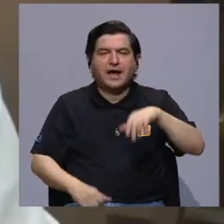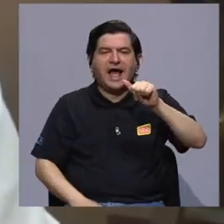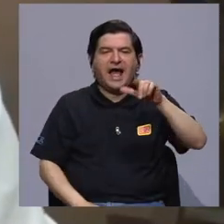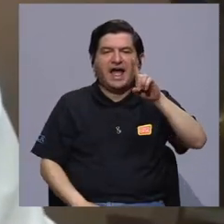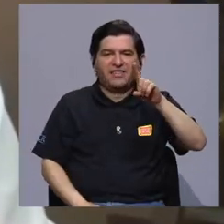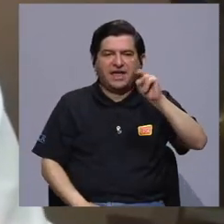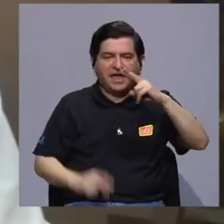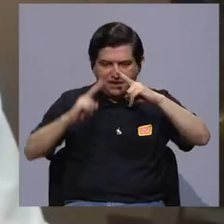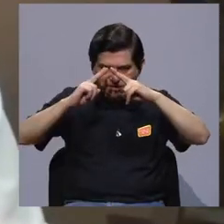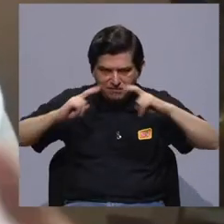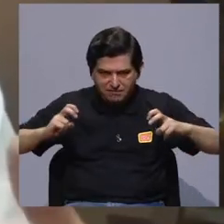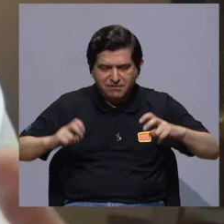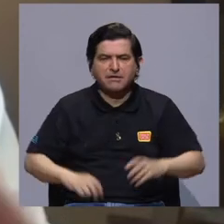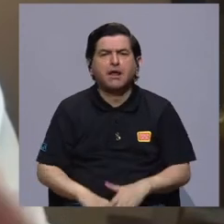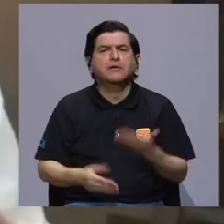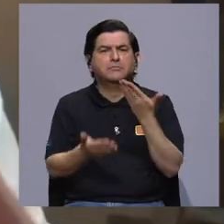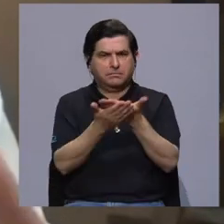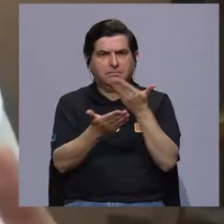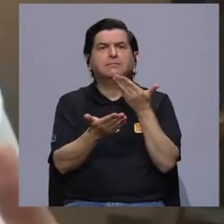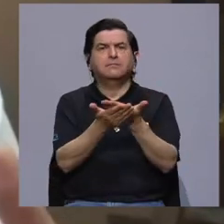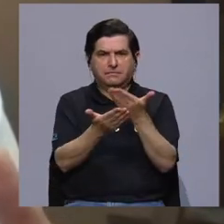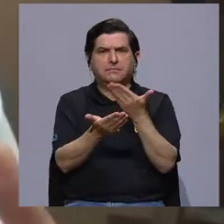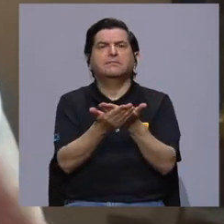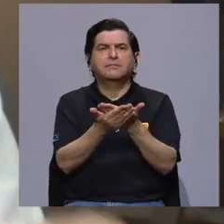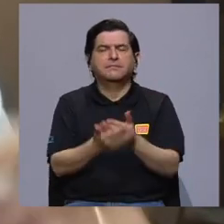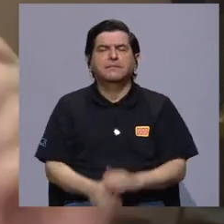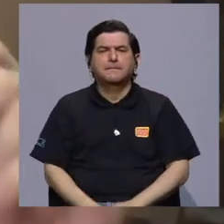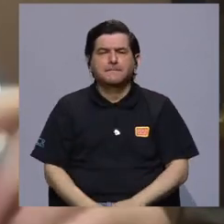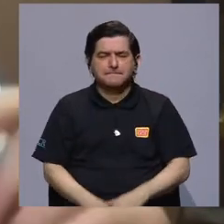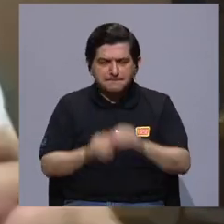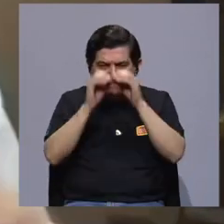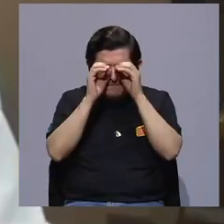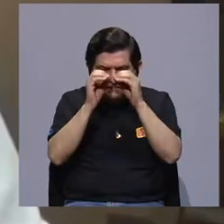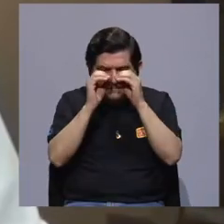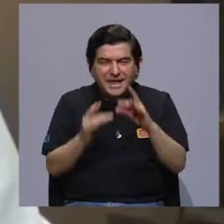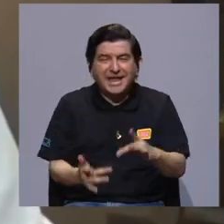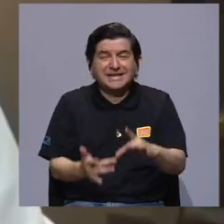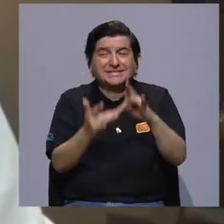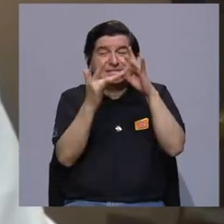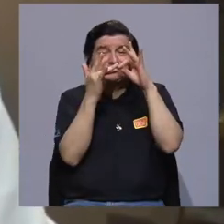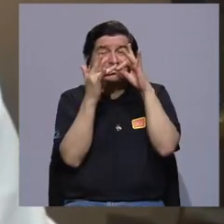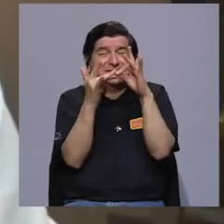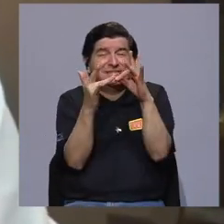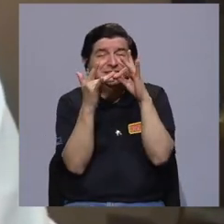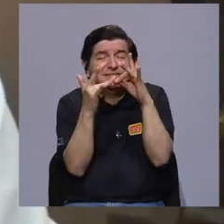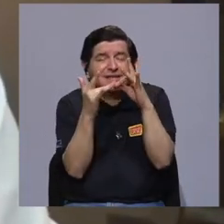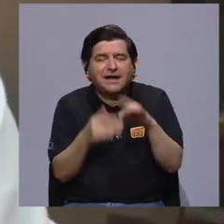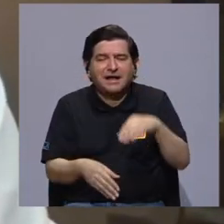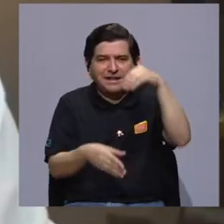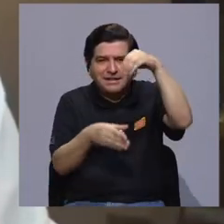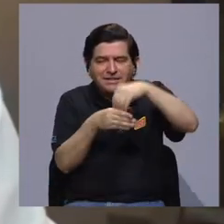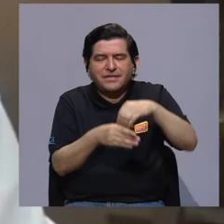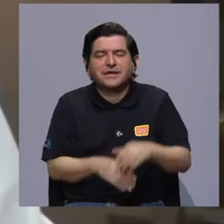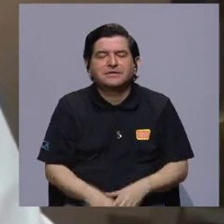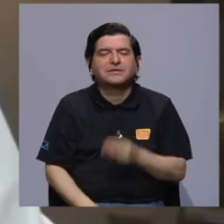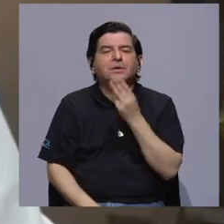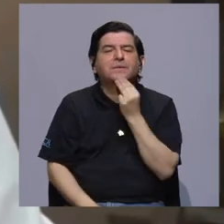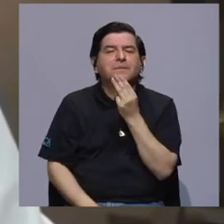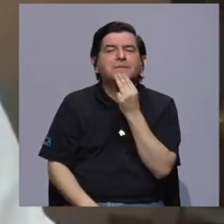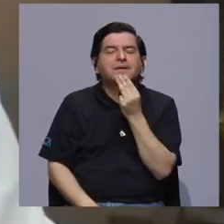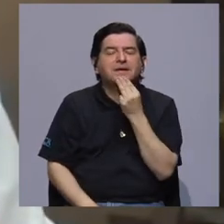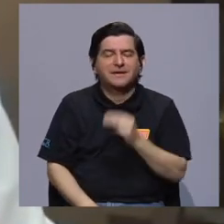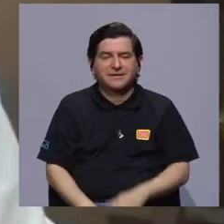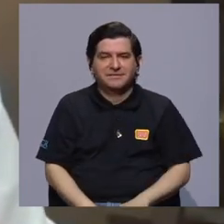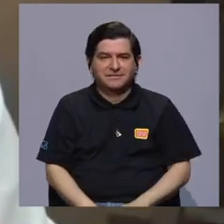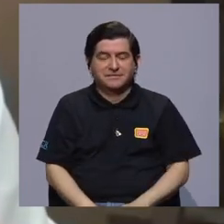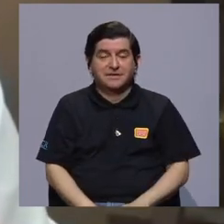el ADN, nos dan evidencia de que existen microorganismos especializados en la miel de estas